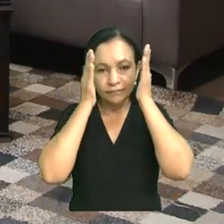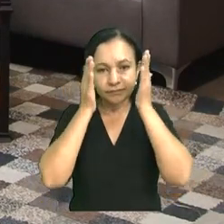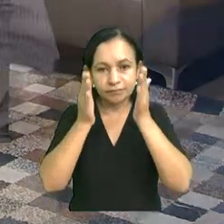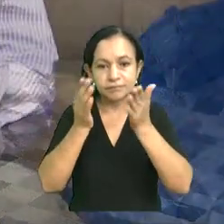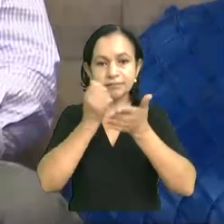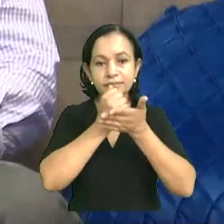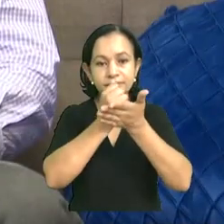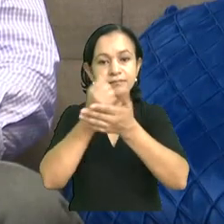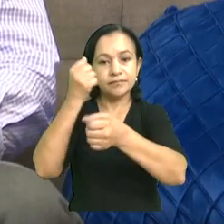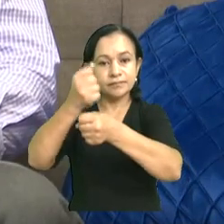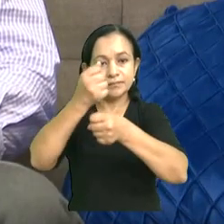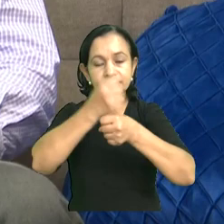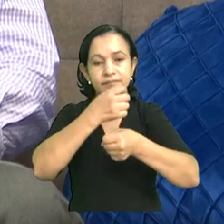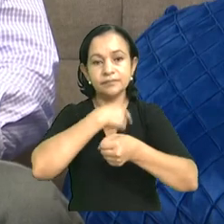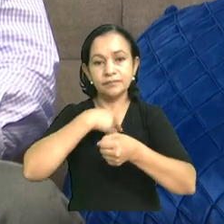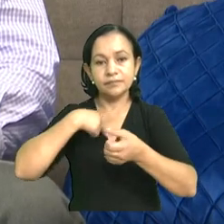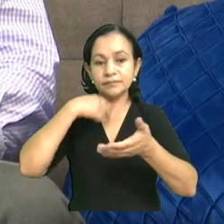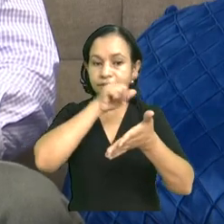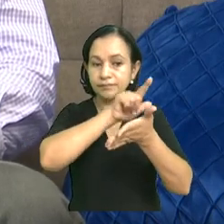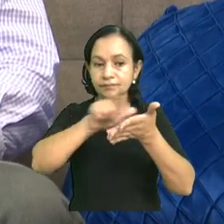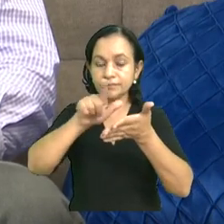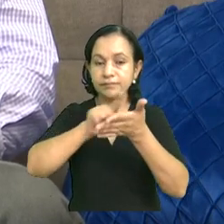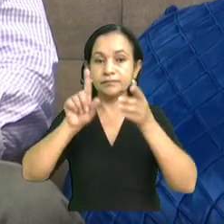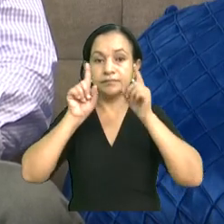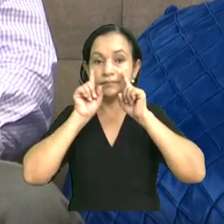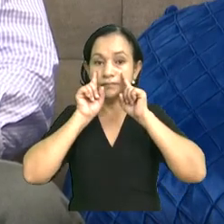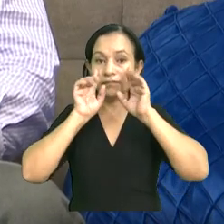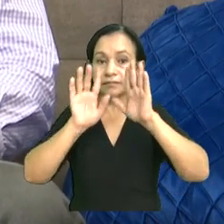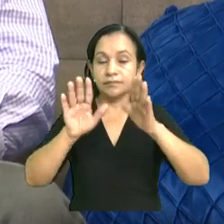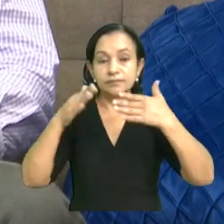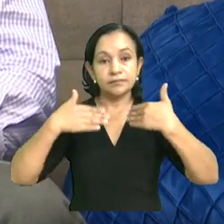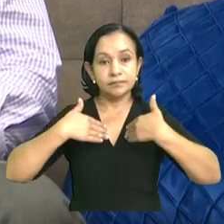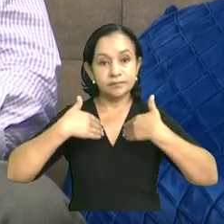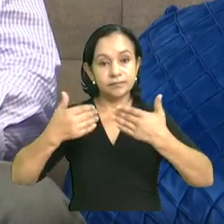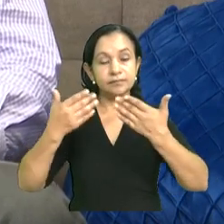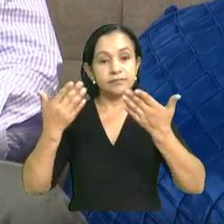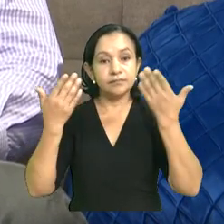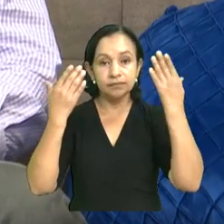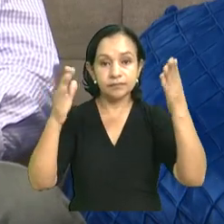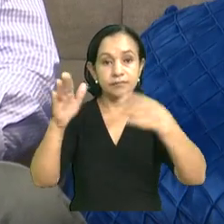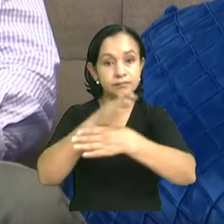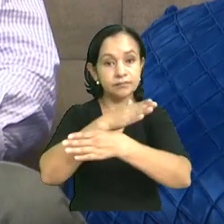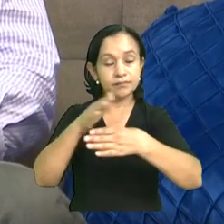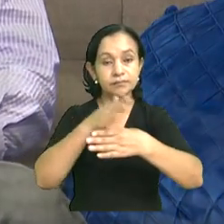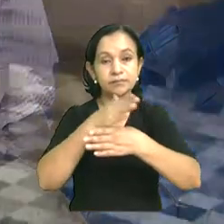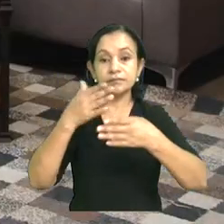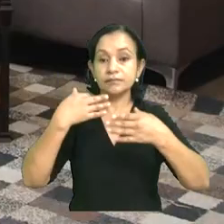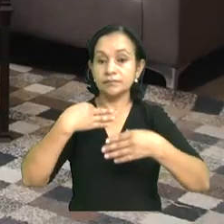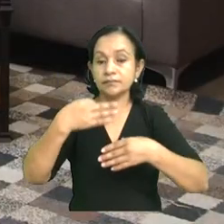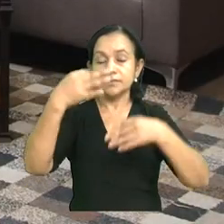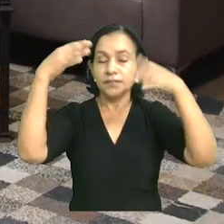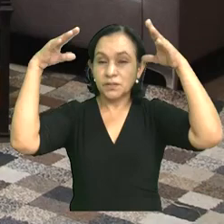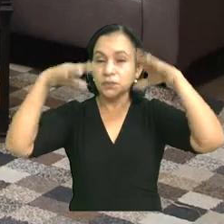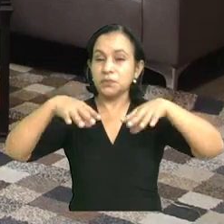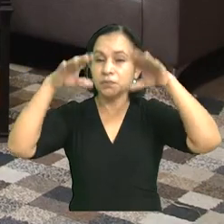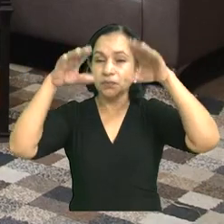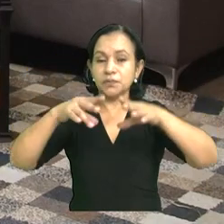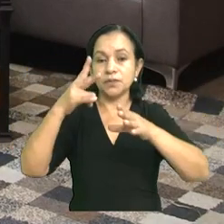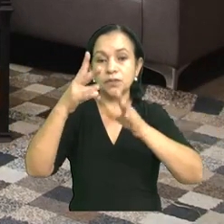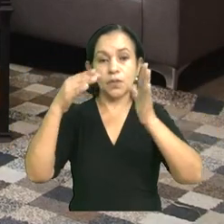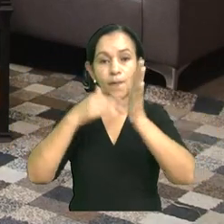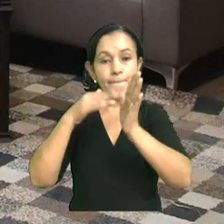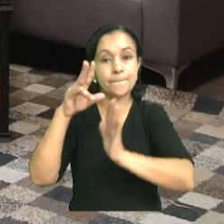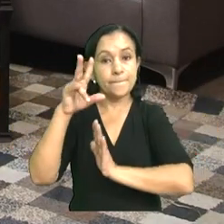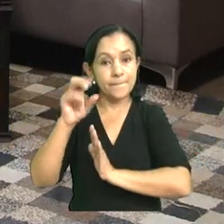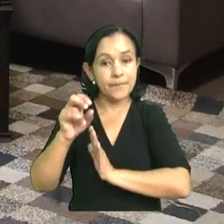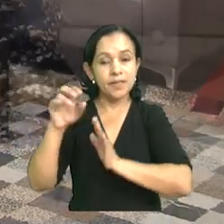cara a la limpieza y prevención que se realiza de cara a el invierno 2020. Dentro de esa dinámica,